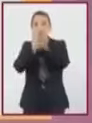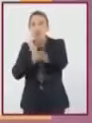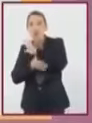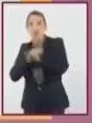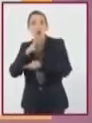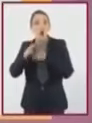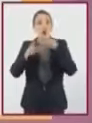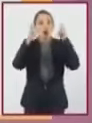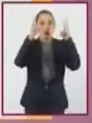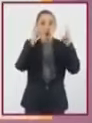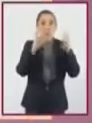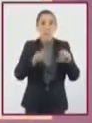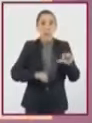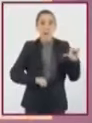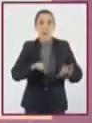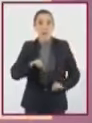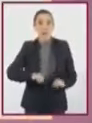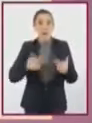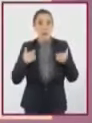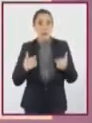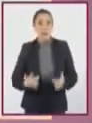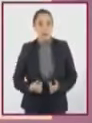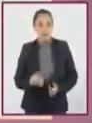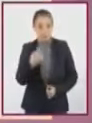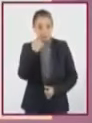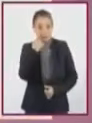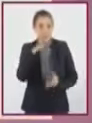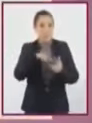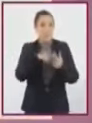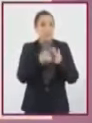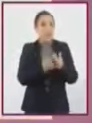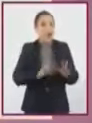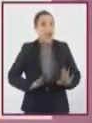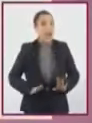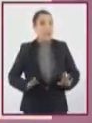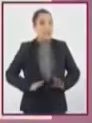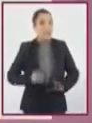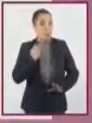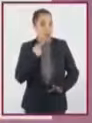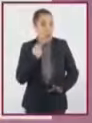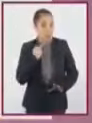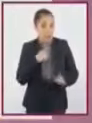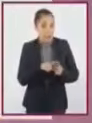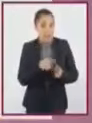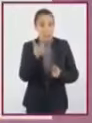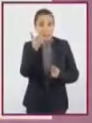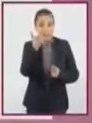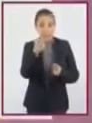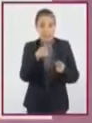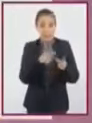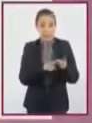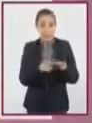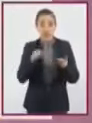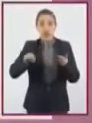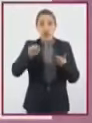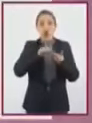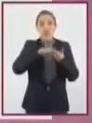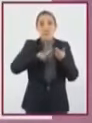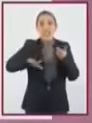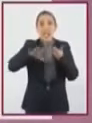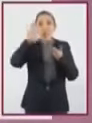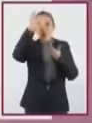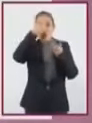todos los ámbitos de la actividad humana. Surgieron las características políticas, económicas,